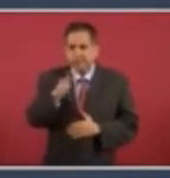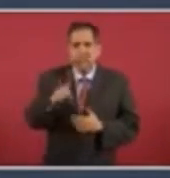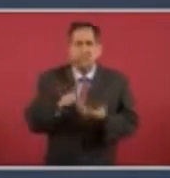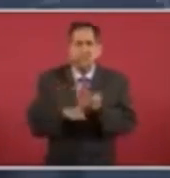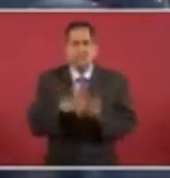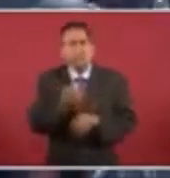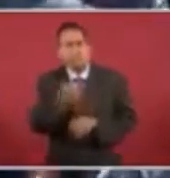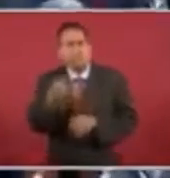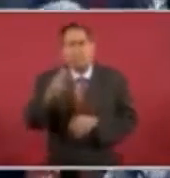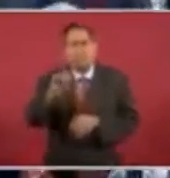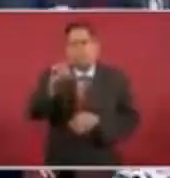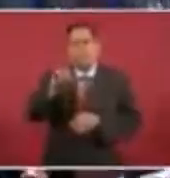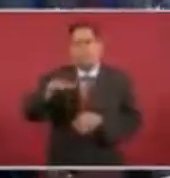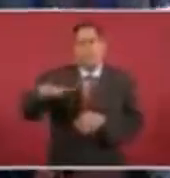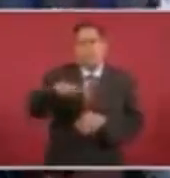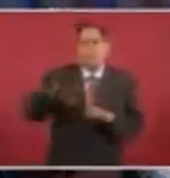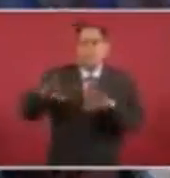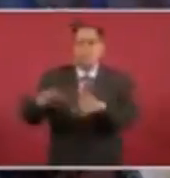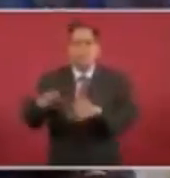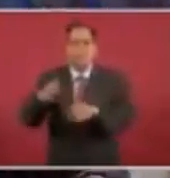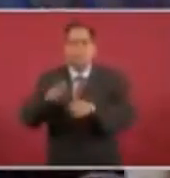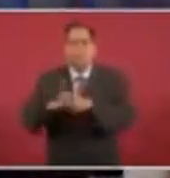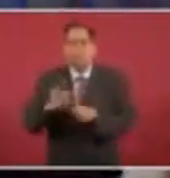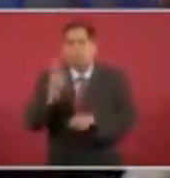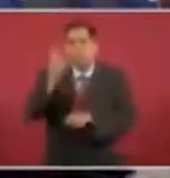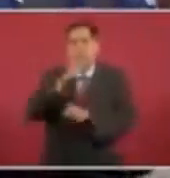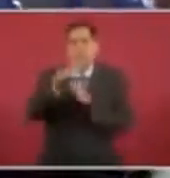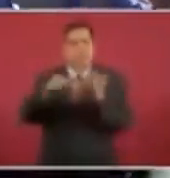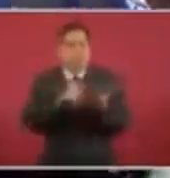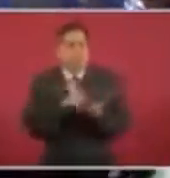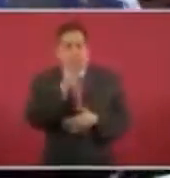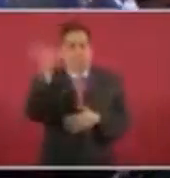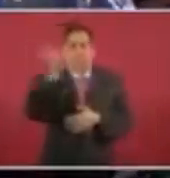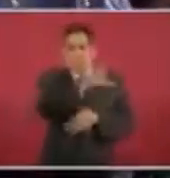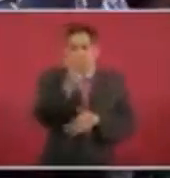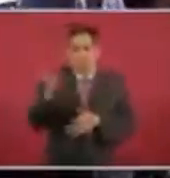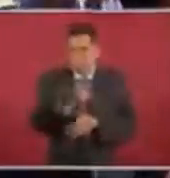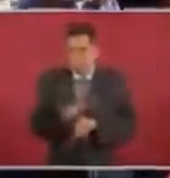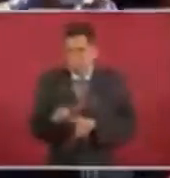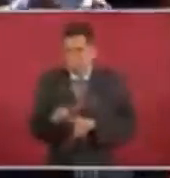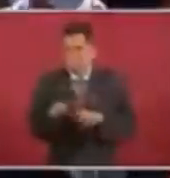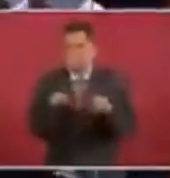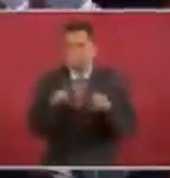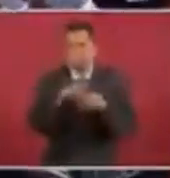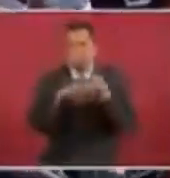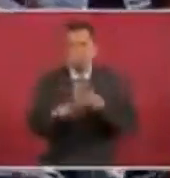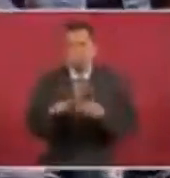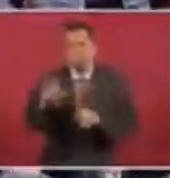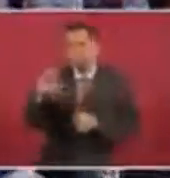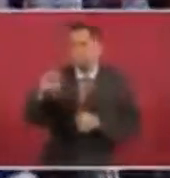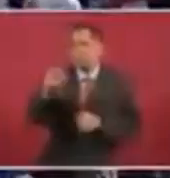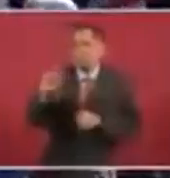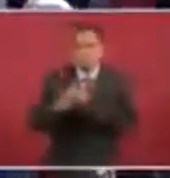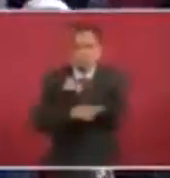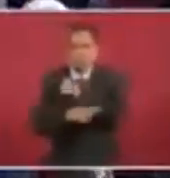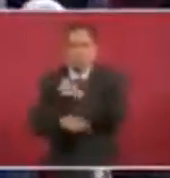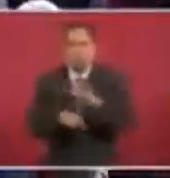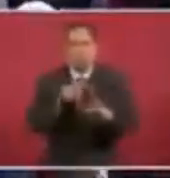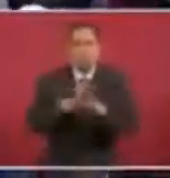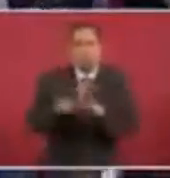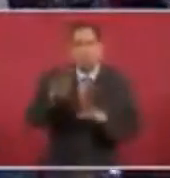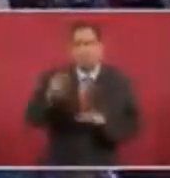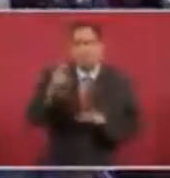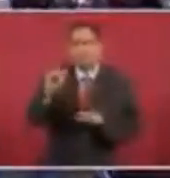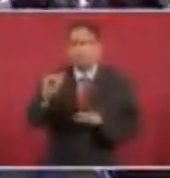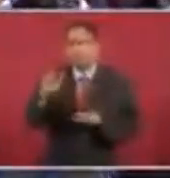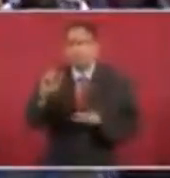colonias marginadas de 4 centros turísticos, en Los Cabos, Bahía de